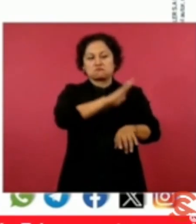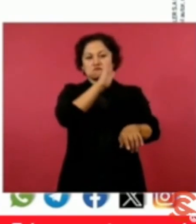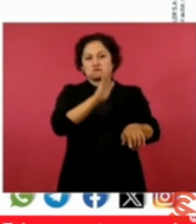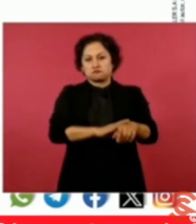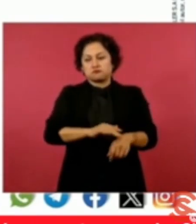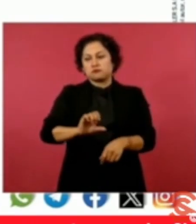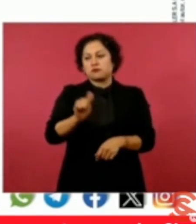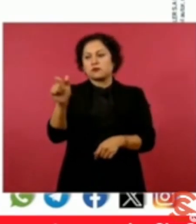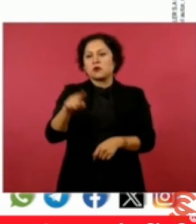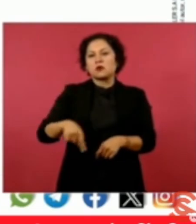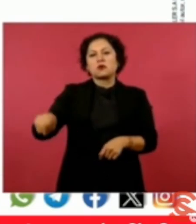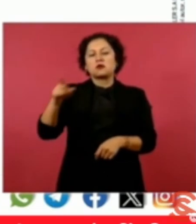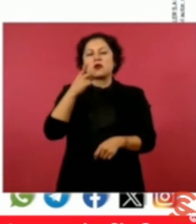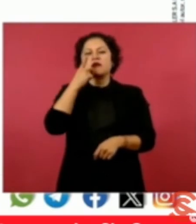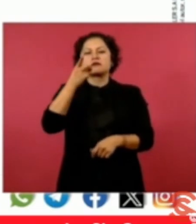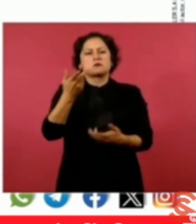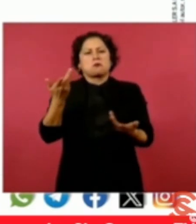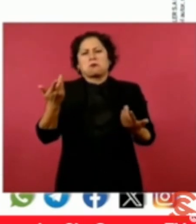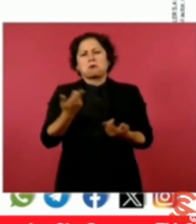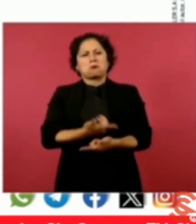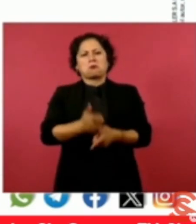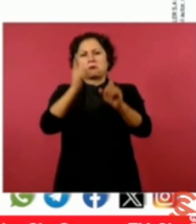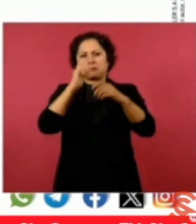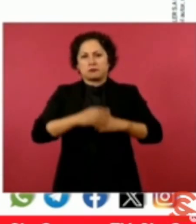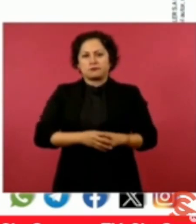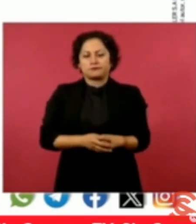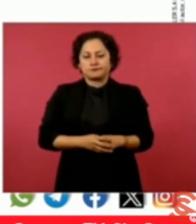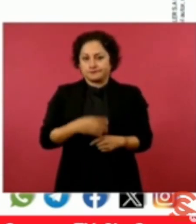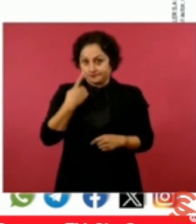cualquier abogado. Miren, aquí se los dejamos